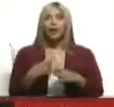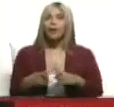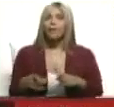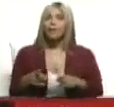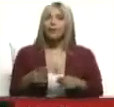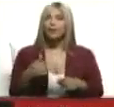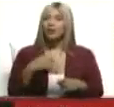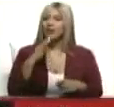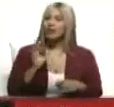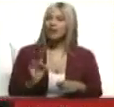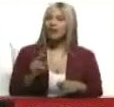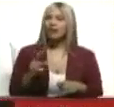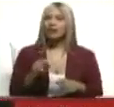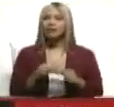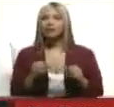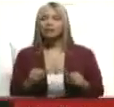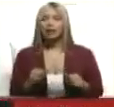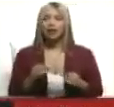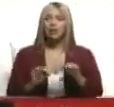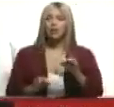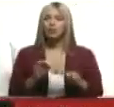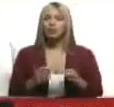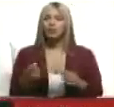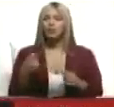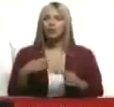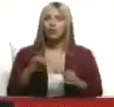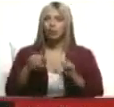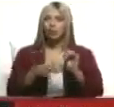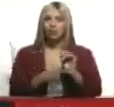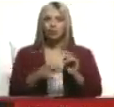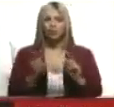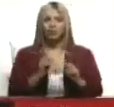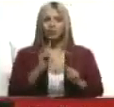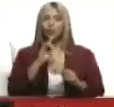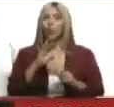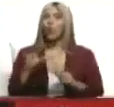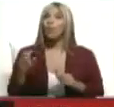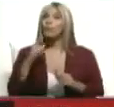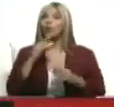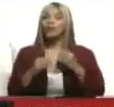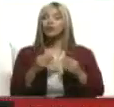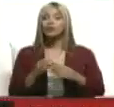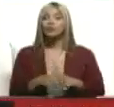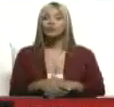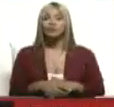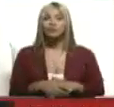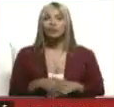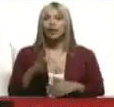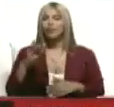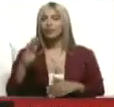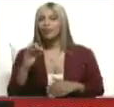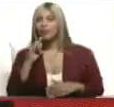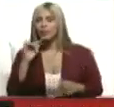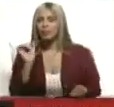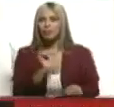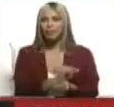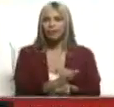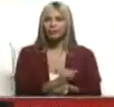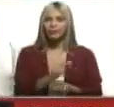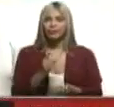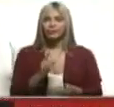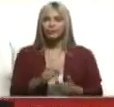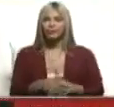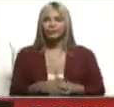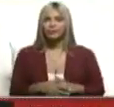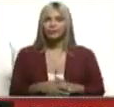voy a creer que es que el sistema de justicia está persiguiendo a Juan Guaidó. No hay que comprar esa narrativa de que el FBI lo va a meter preso. No espera que lo vayan a meter